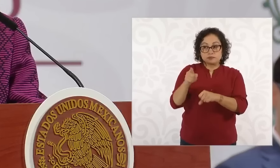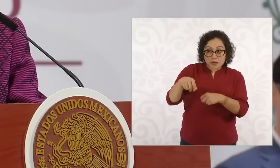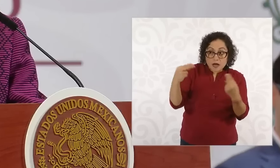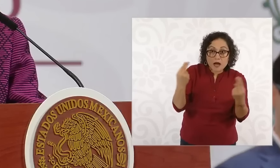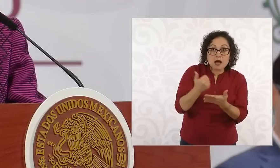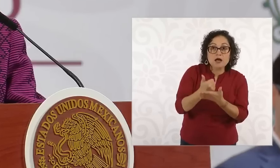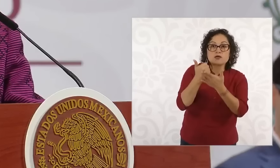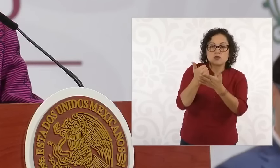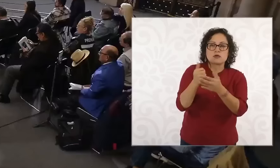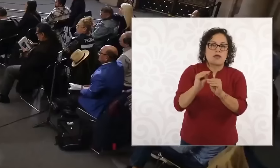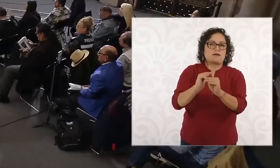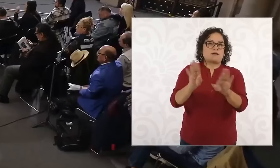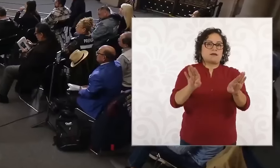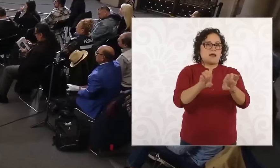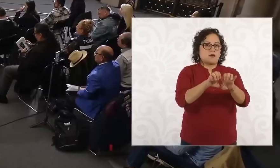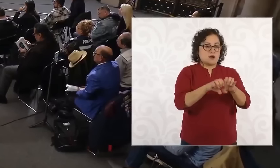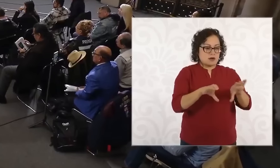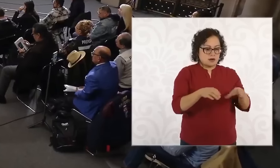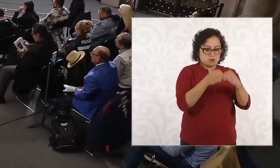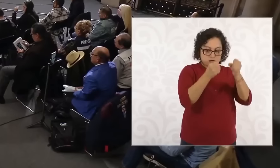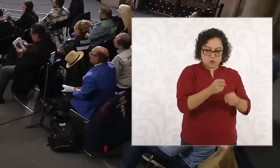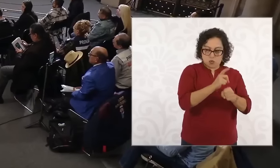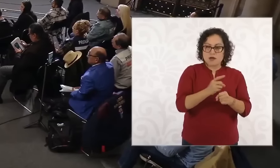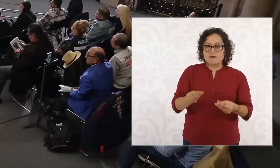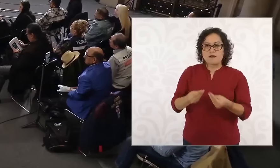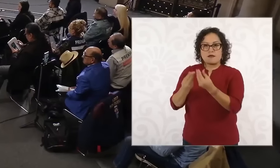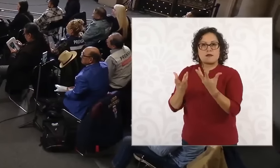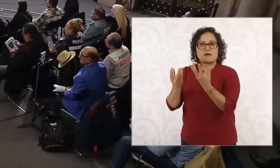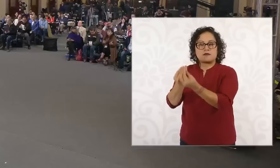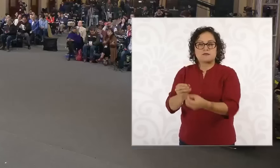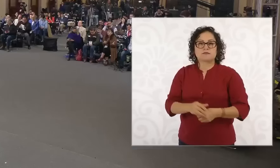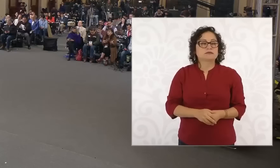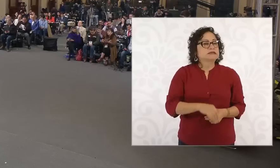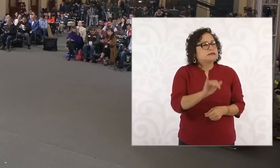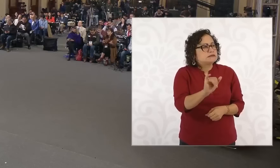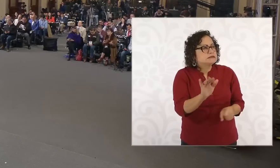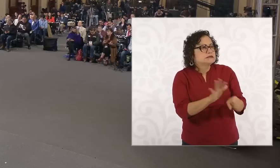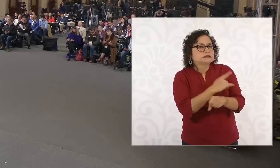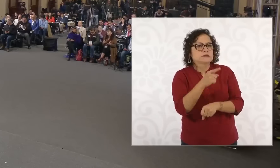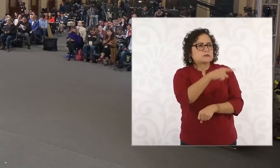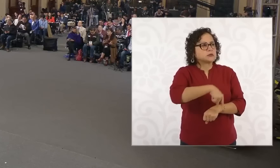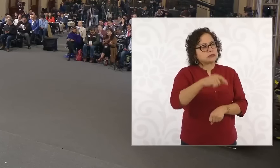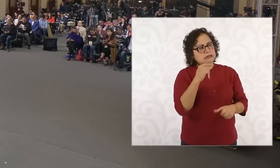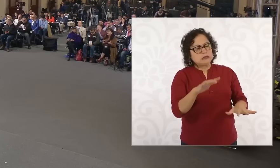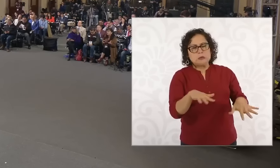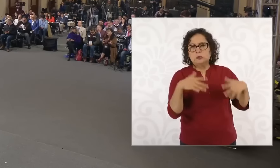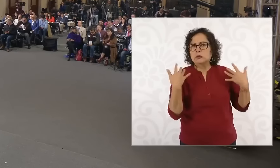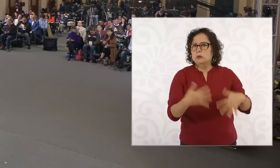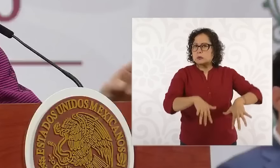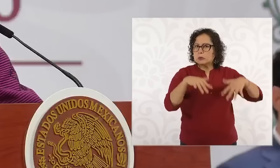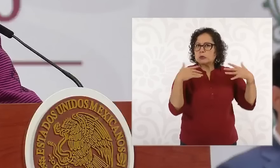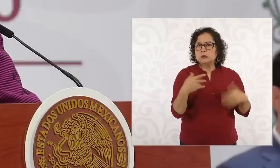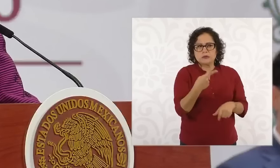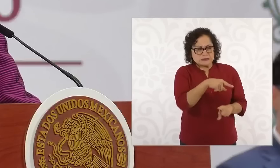Seguridad. Sí, porque cuando se ven dan terror, pero nadie sabe quiénes son, o sea, los detenidos no son del famoso bloque negro, entonces… Bueno, eso es lo